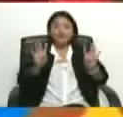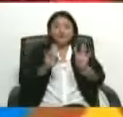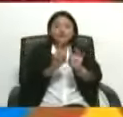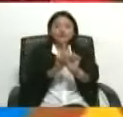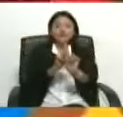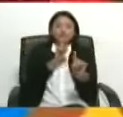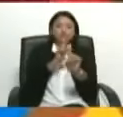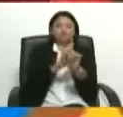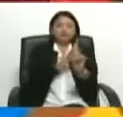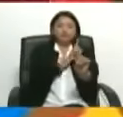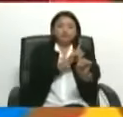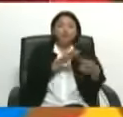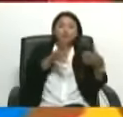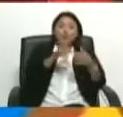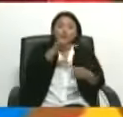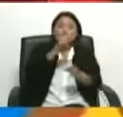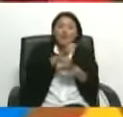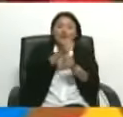equipo.